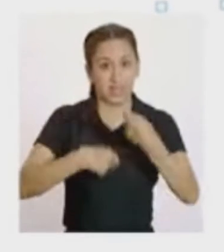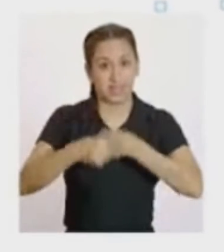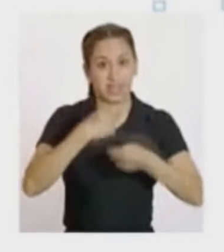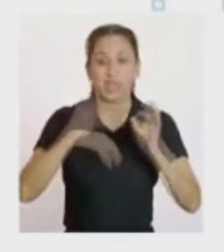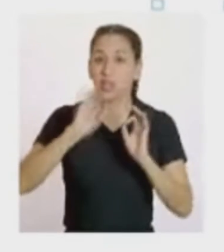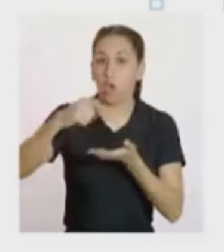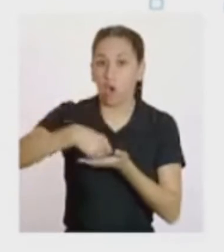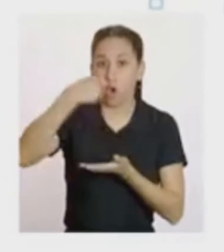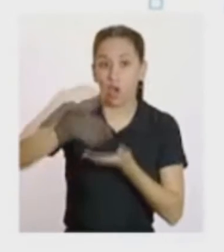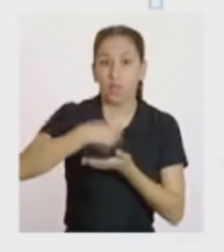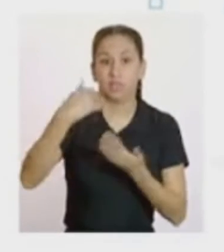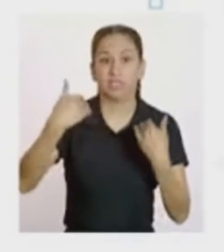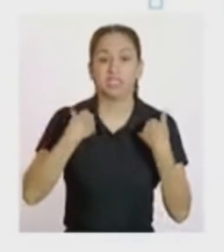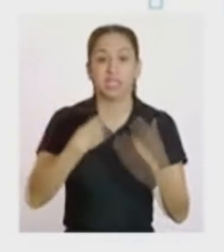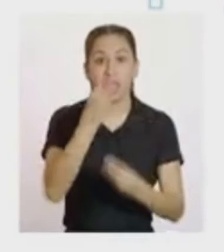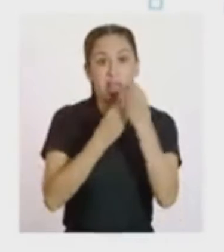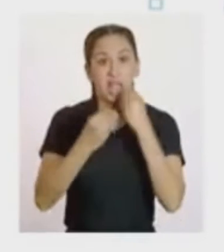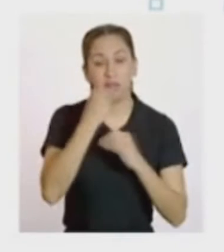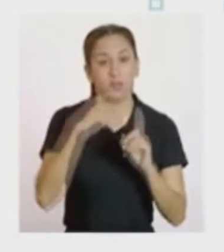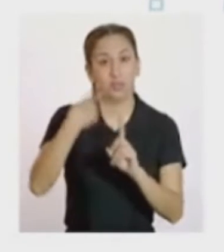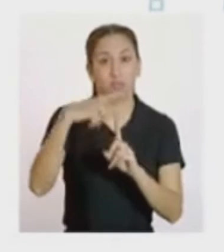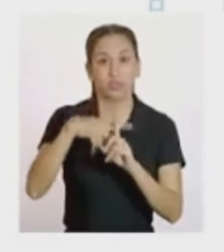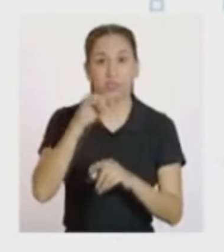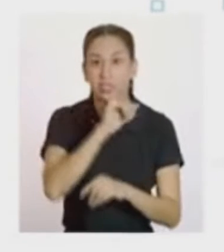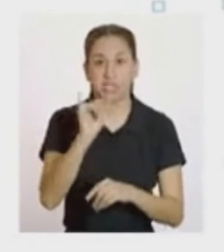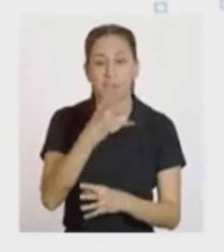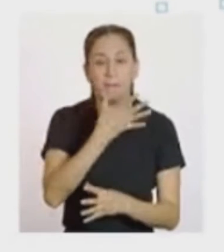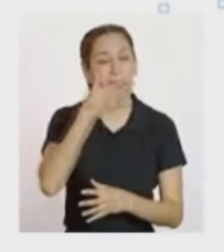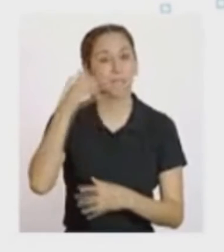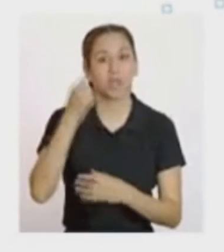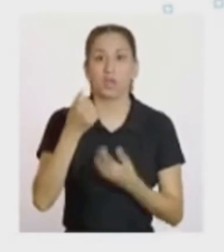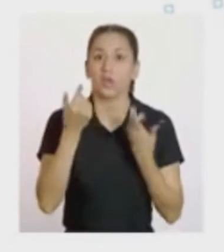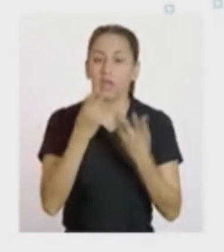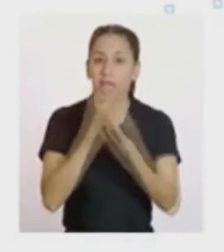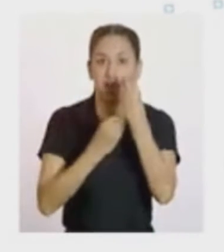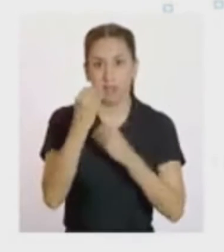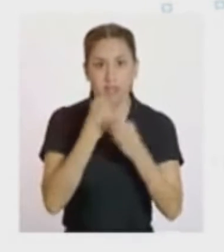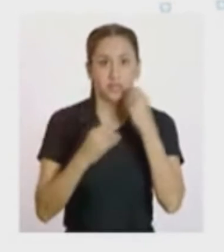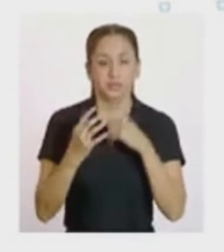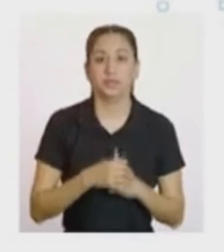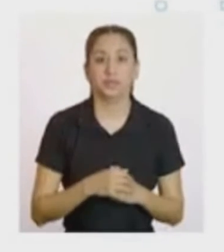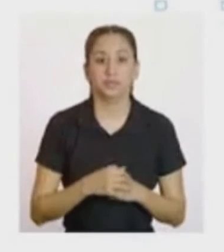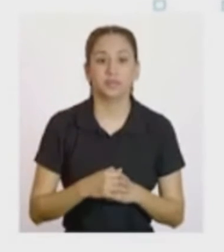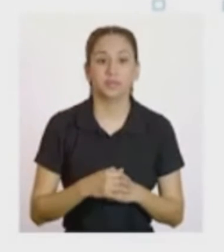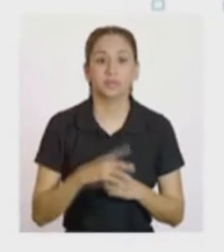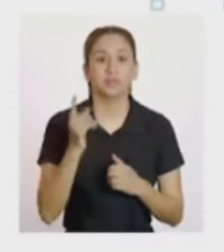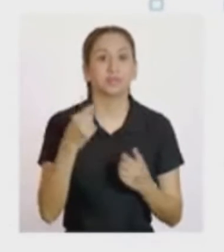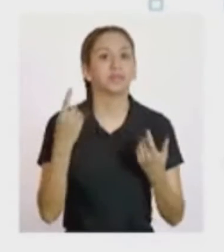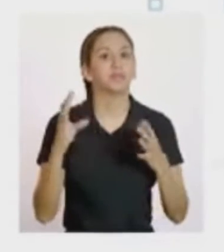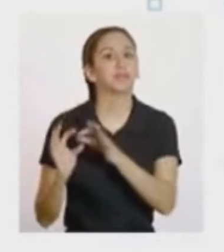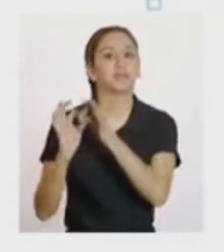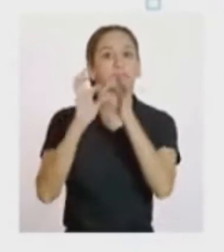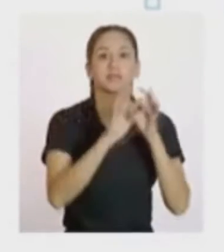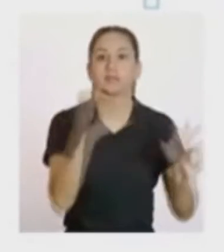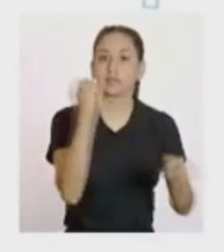o comedores que ofrecen alimentos saludables y mejoran las condiciones de alimentación. Genera